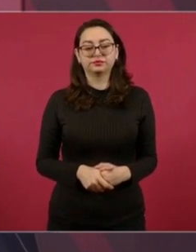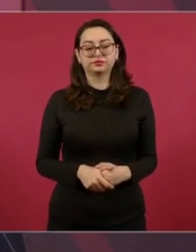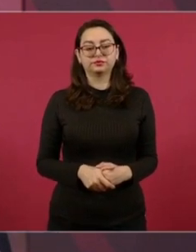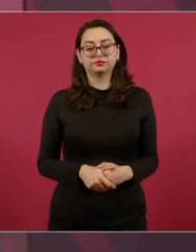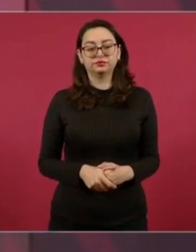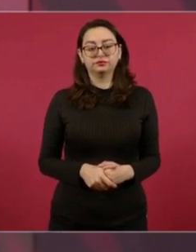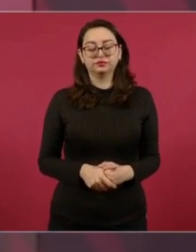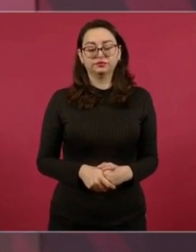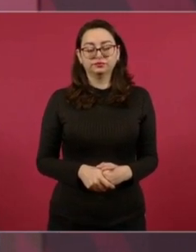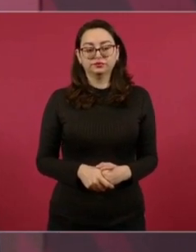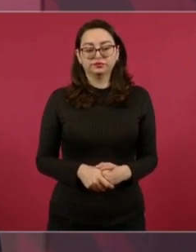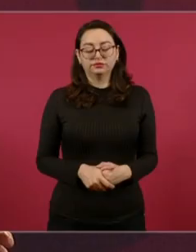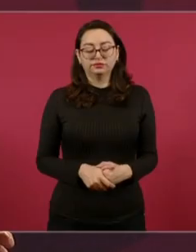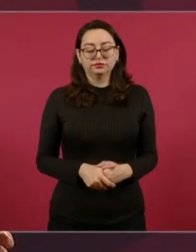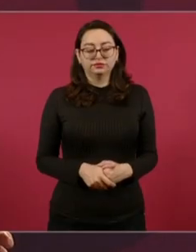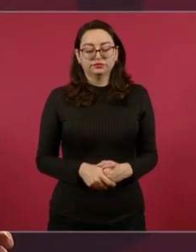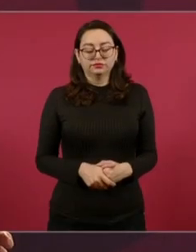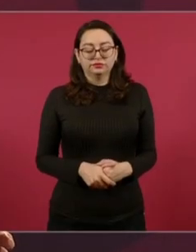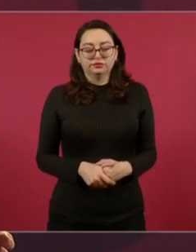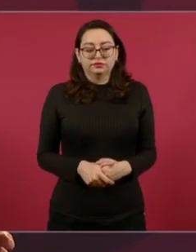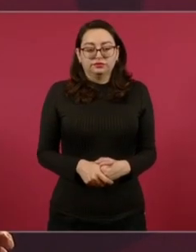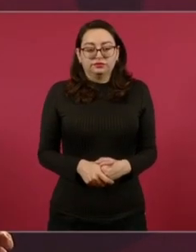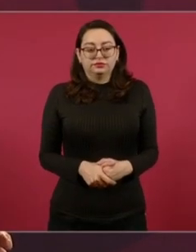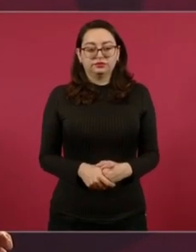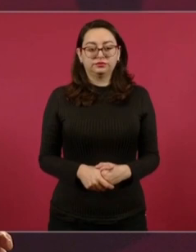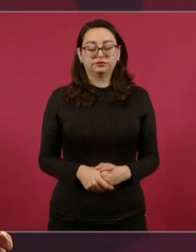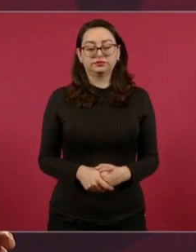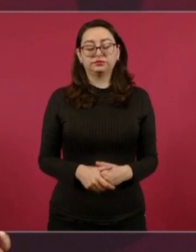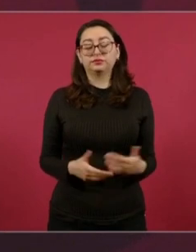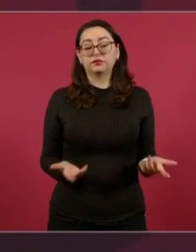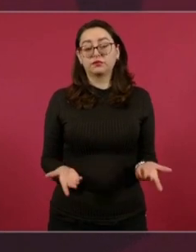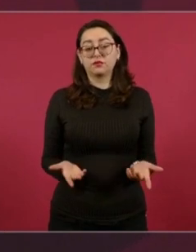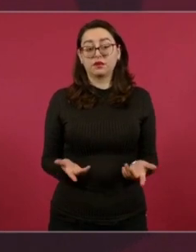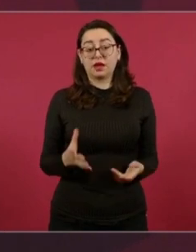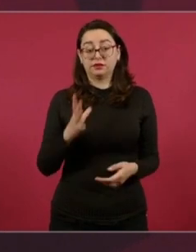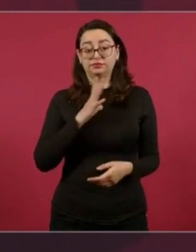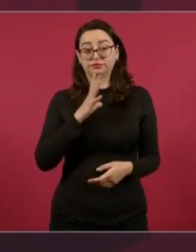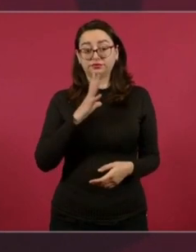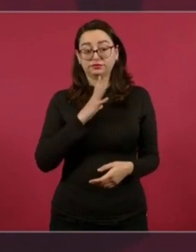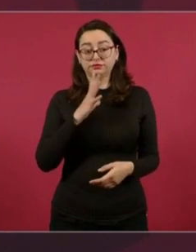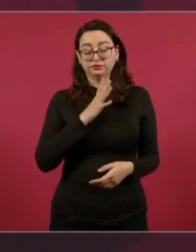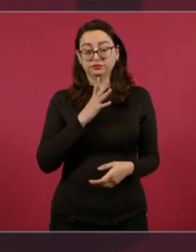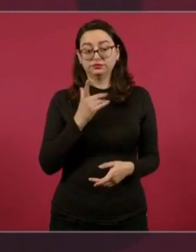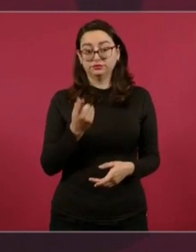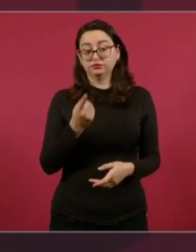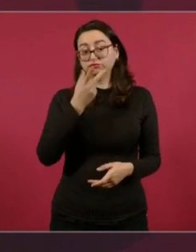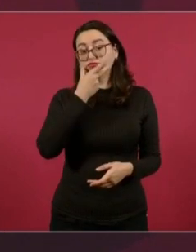fondo de inversiones más importante, BlackRock, Larry Fink,